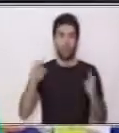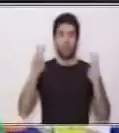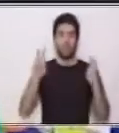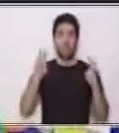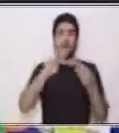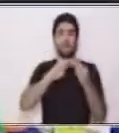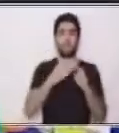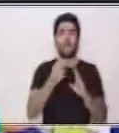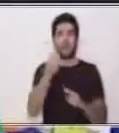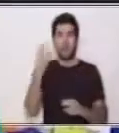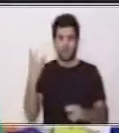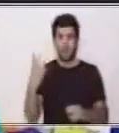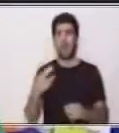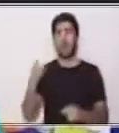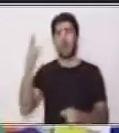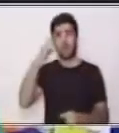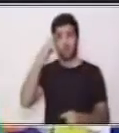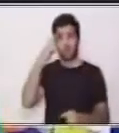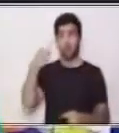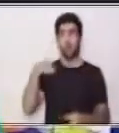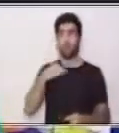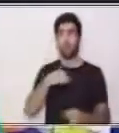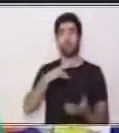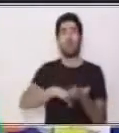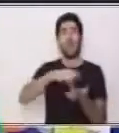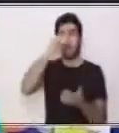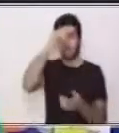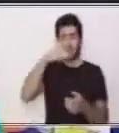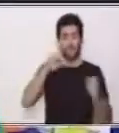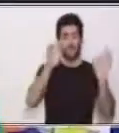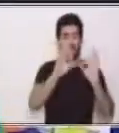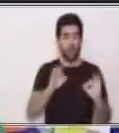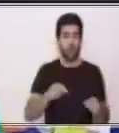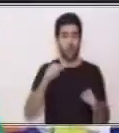matemáticas. Recuerda, aprendimos cómo las figuras geométricas